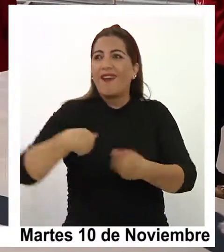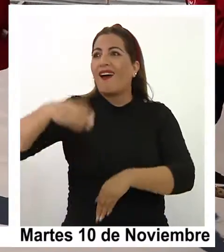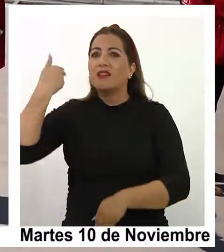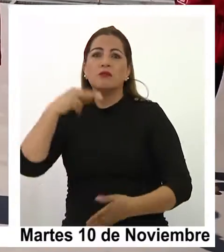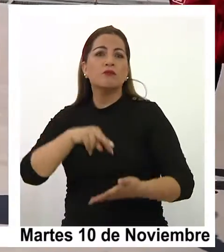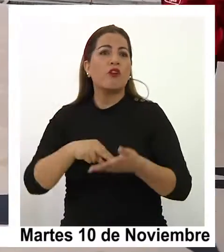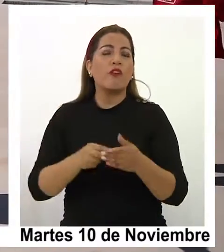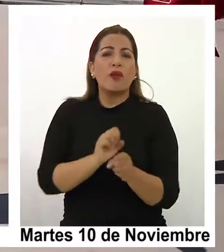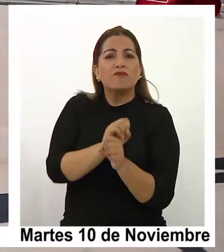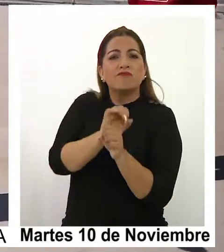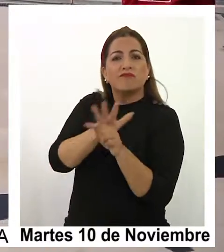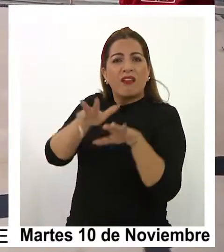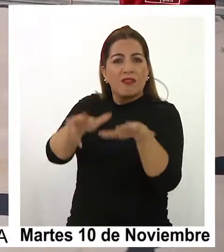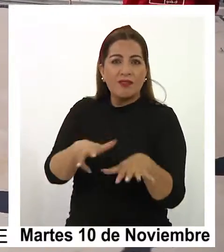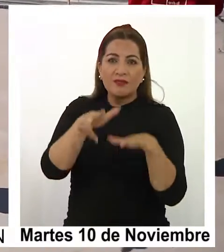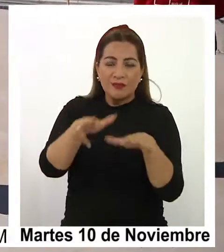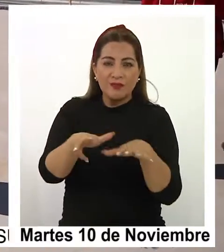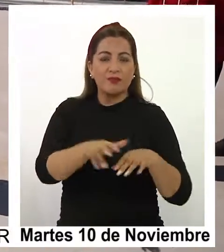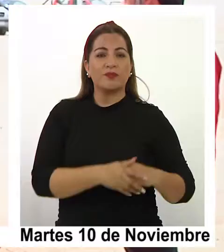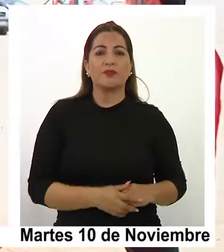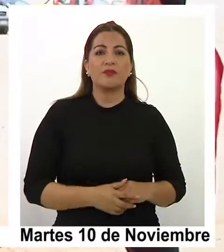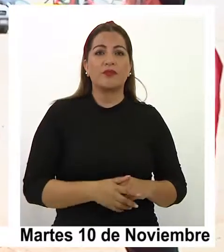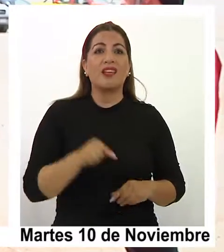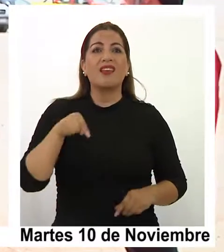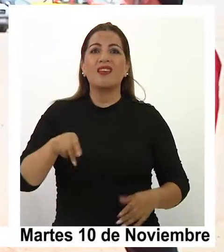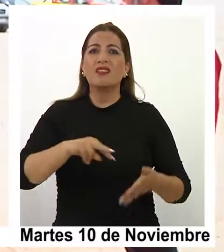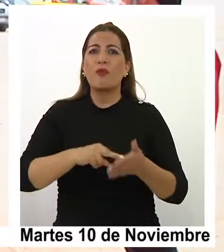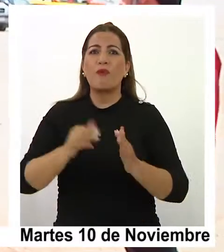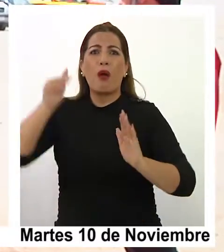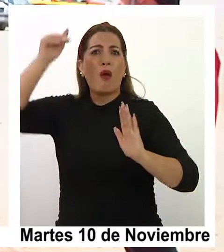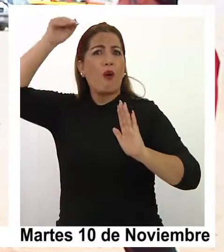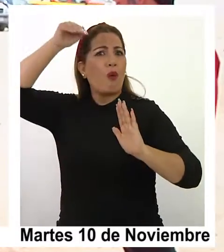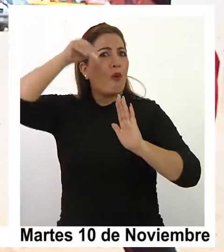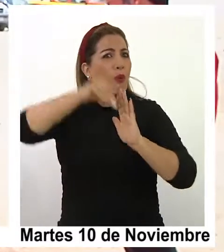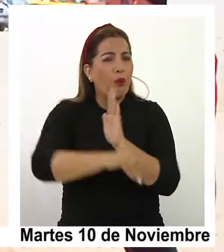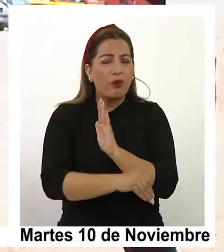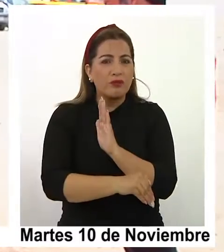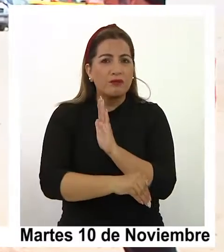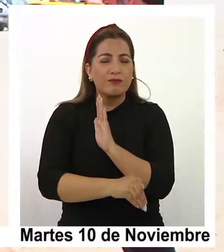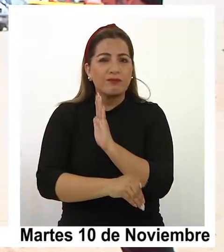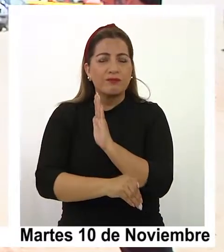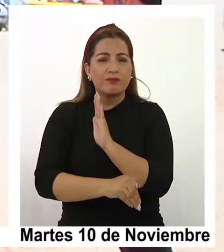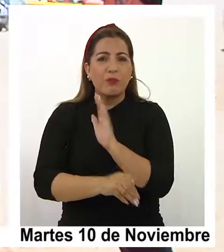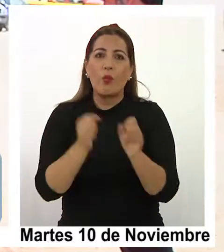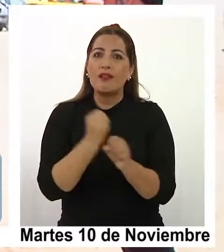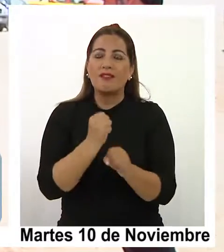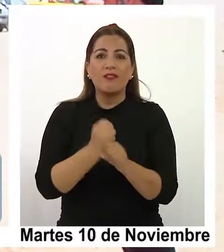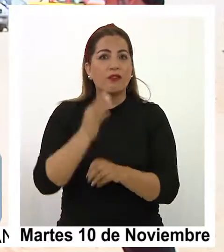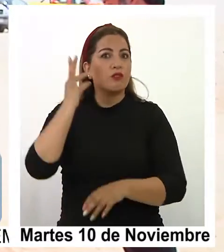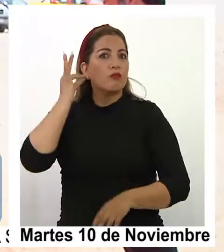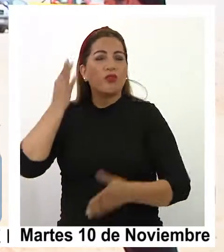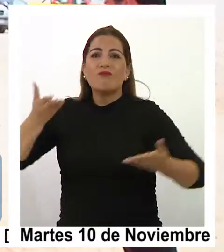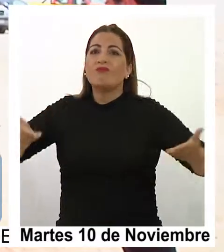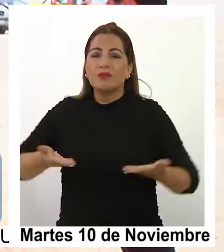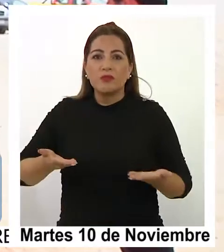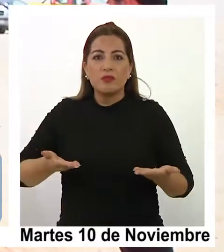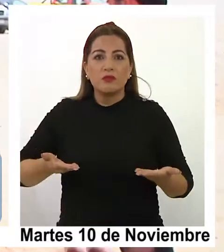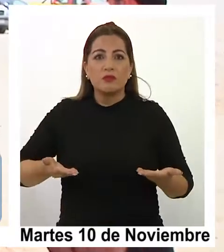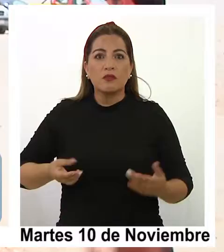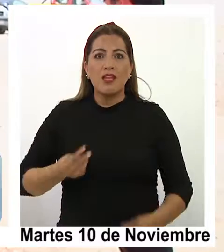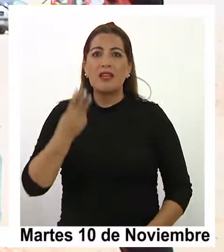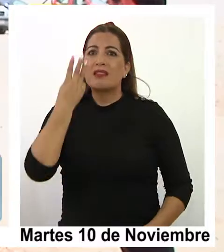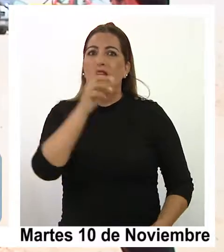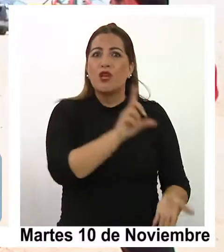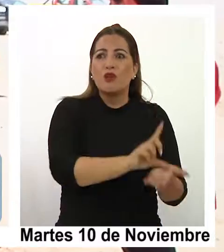producto de la pandemia del COVID-19. Esta caída tan fuerte de la empleabilidad femenina se debió a que los tres